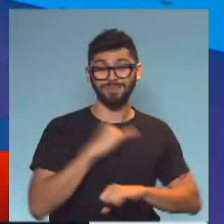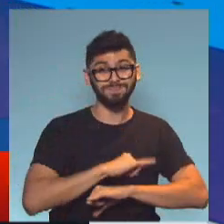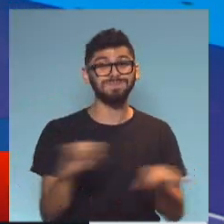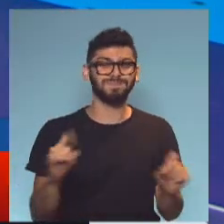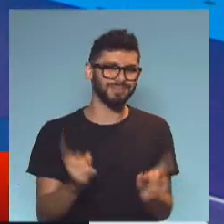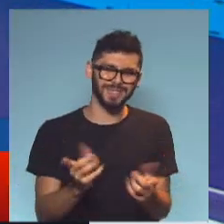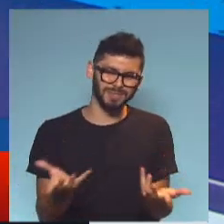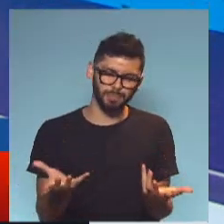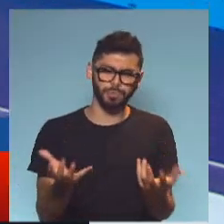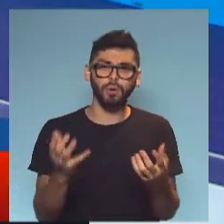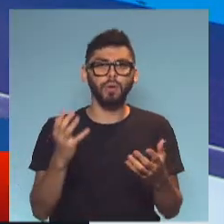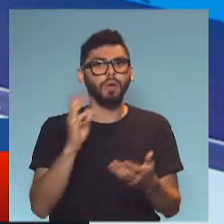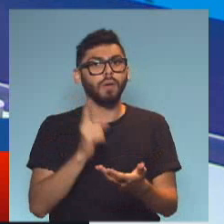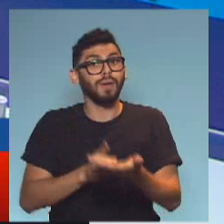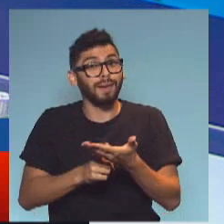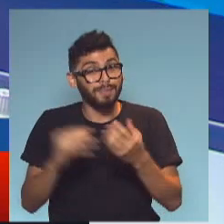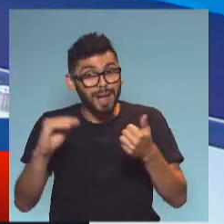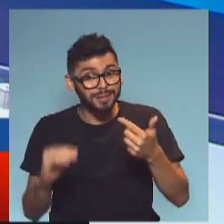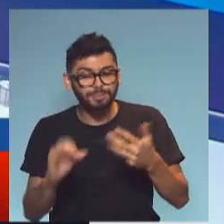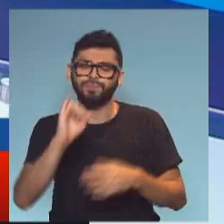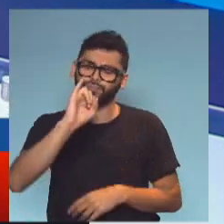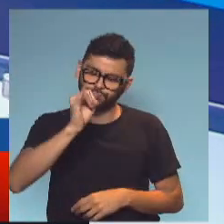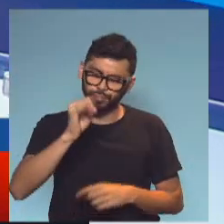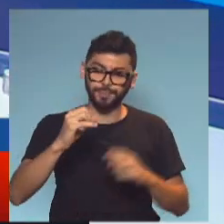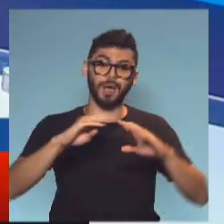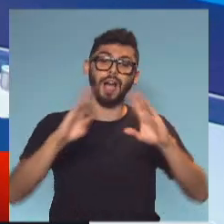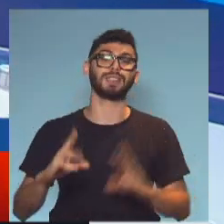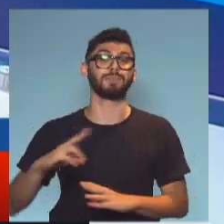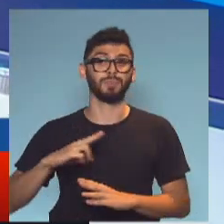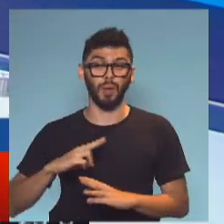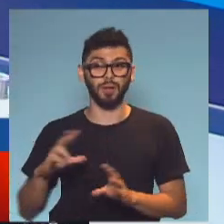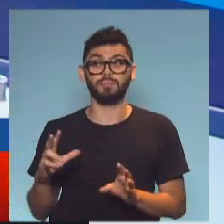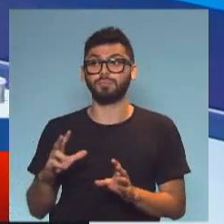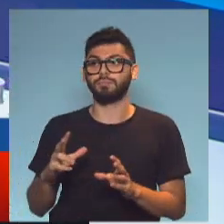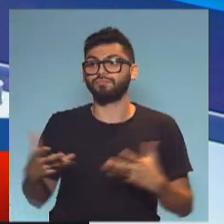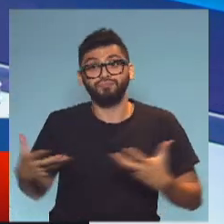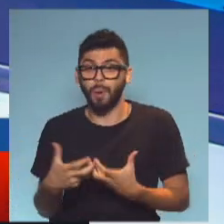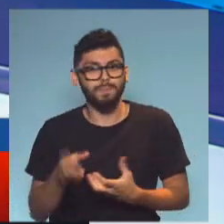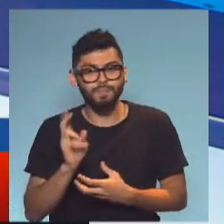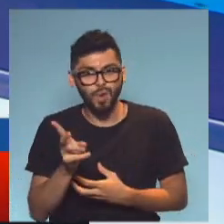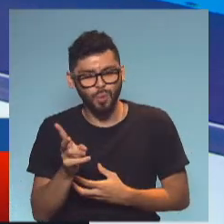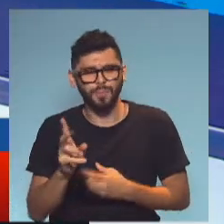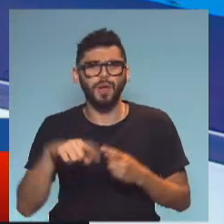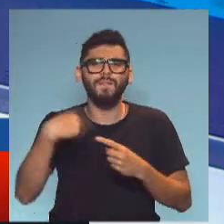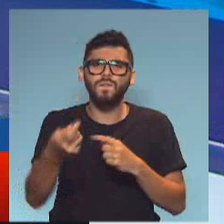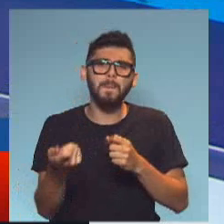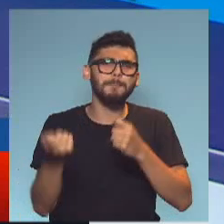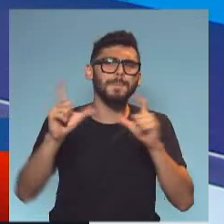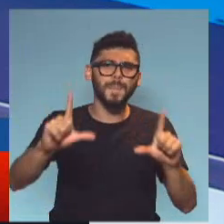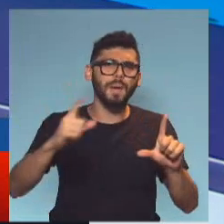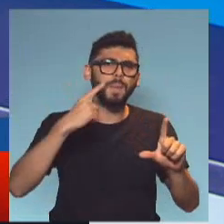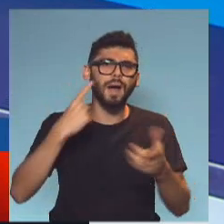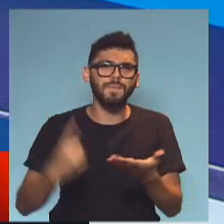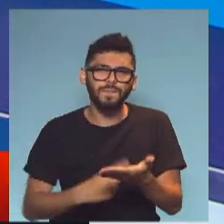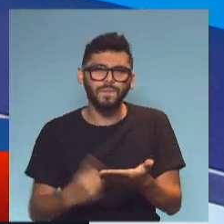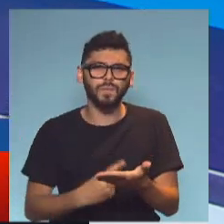más restricciones? Sí, estas ya las repasábamos, esas reuniones en domicilios particulares, por eso decíamos si hay una siguiente placa, como para seguir